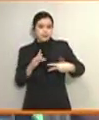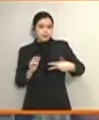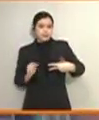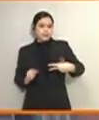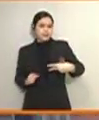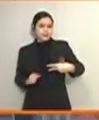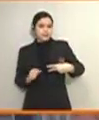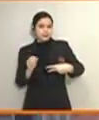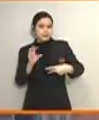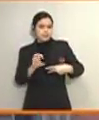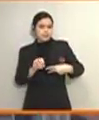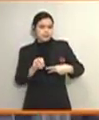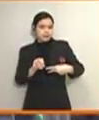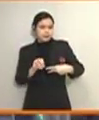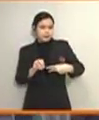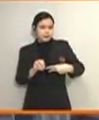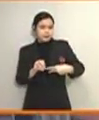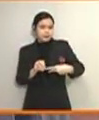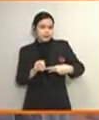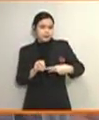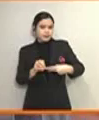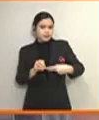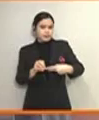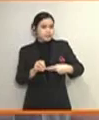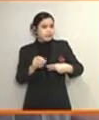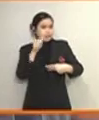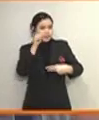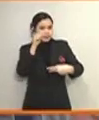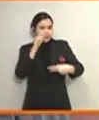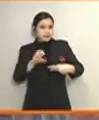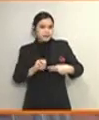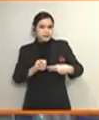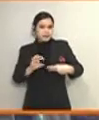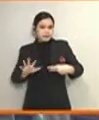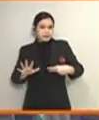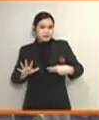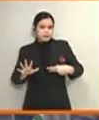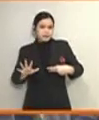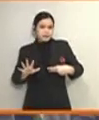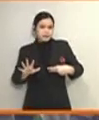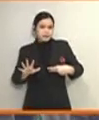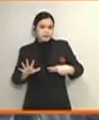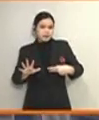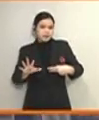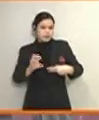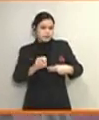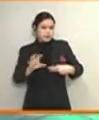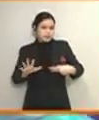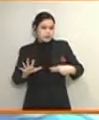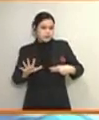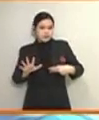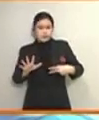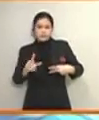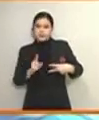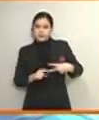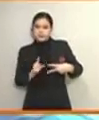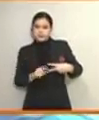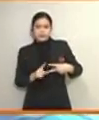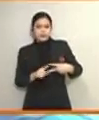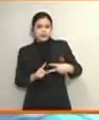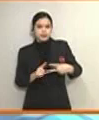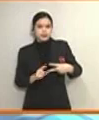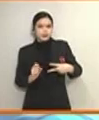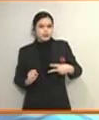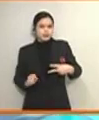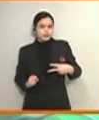porque este es el 0. Segundo dígito, atentos, porque este es el 5. Primer número ganador es el 05. Ahora conoceremos el segundo número